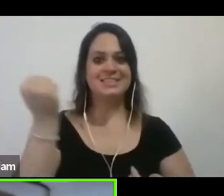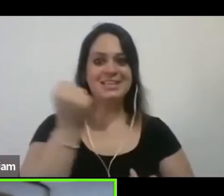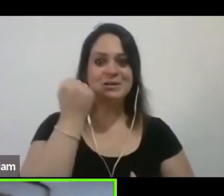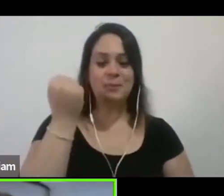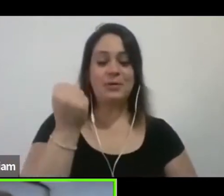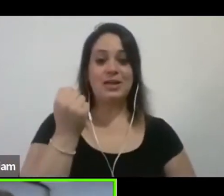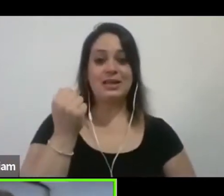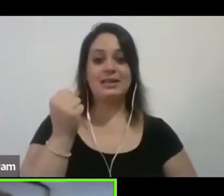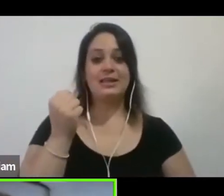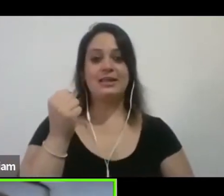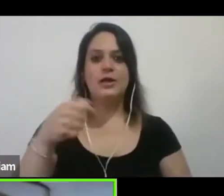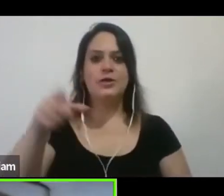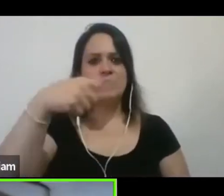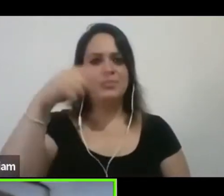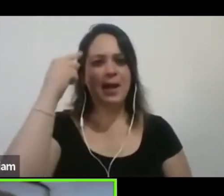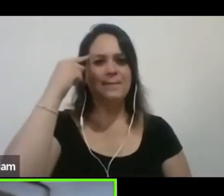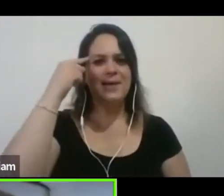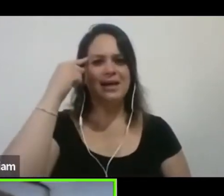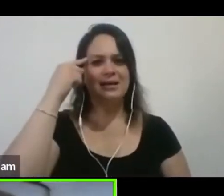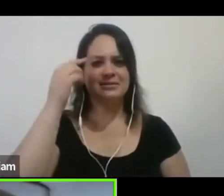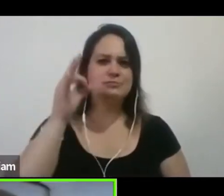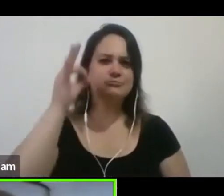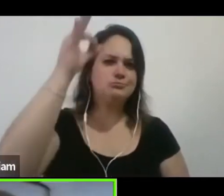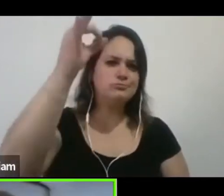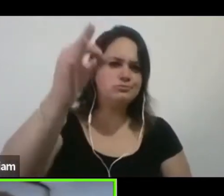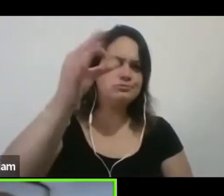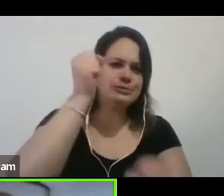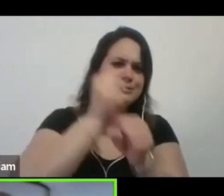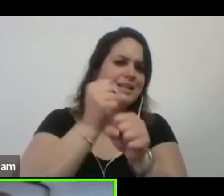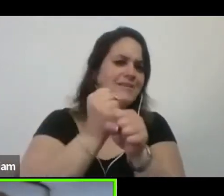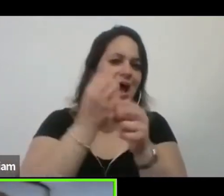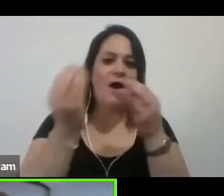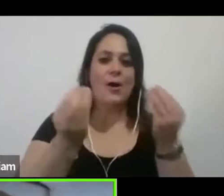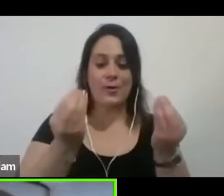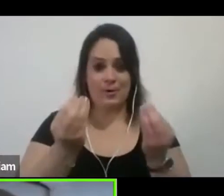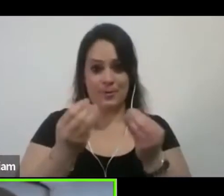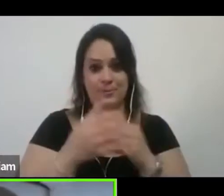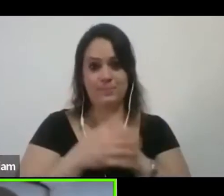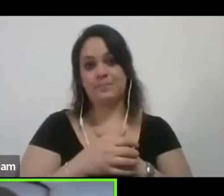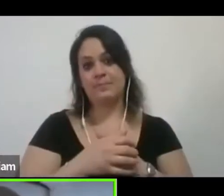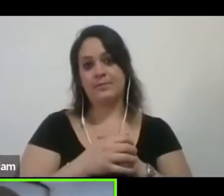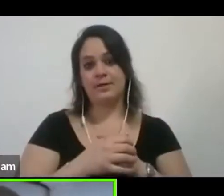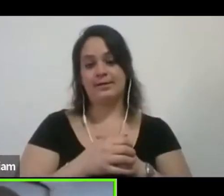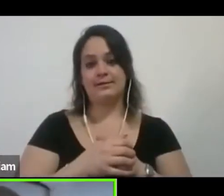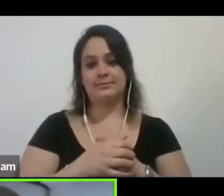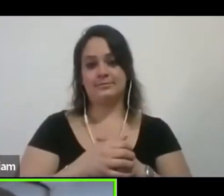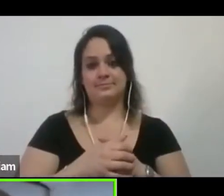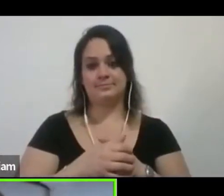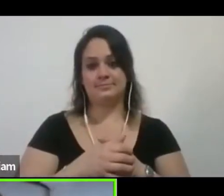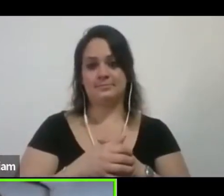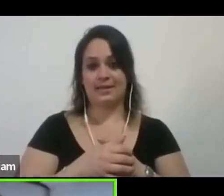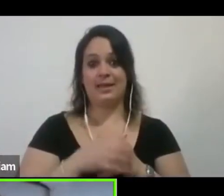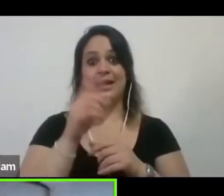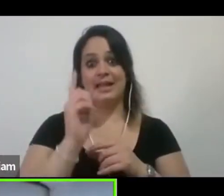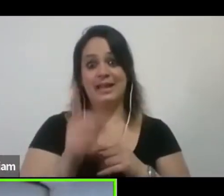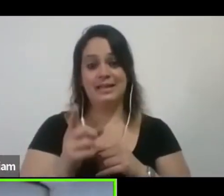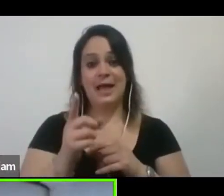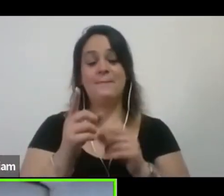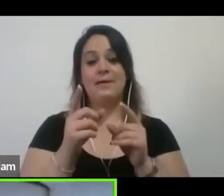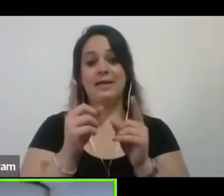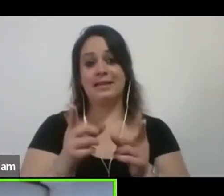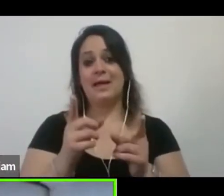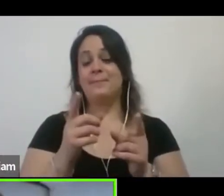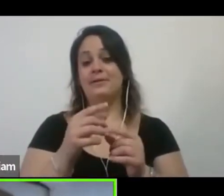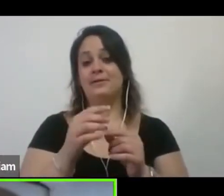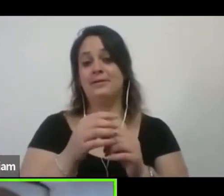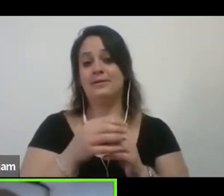ahí piensen en la inserción laboral, que tenga también una cuestión que vaya